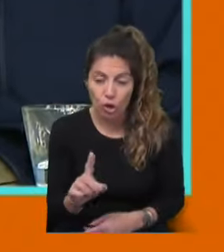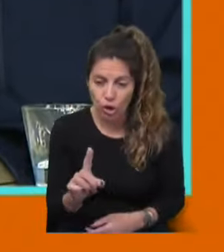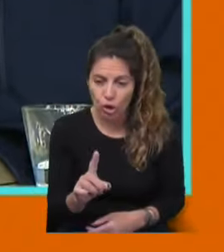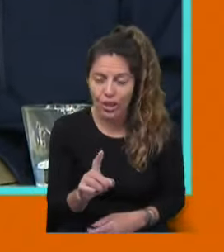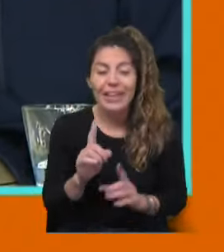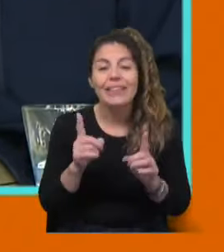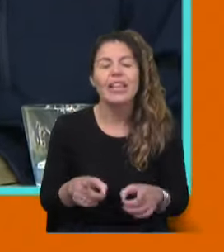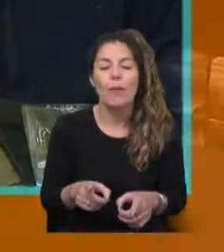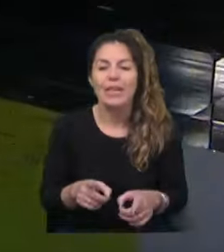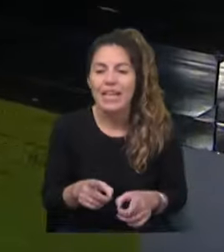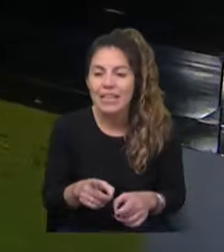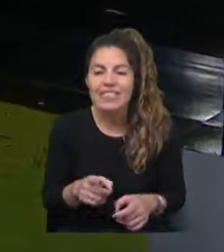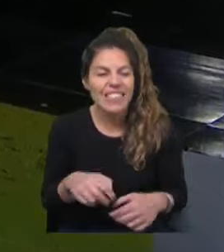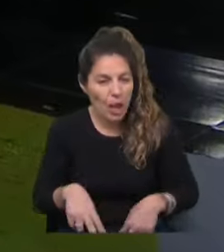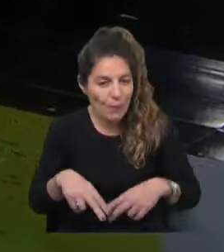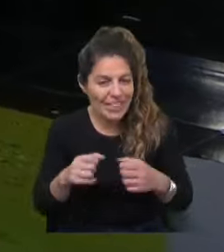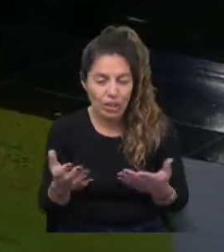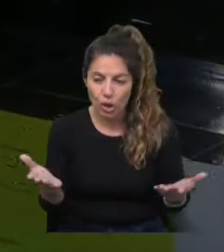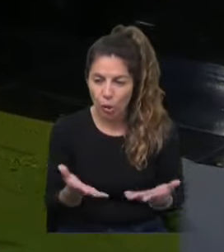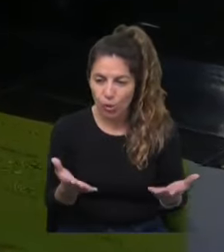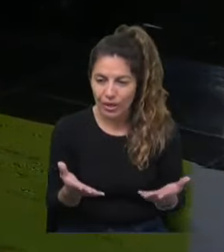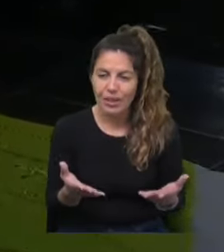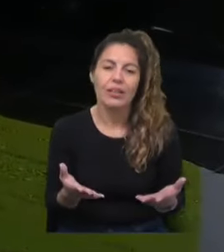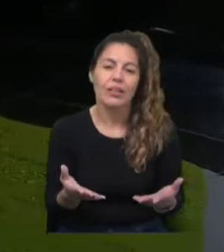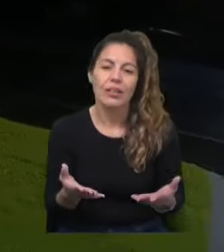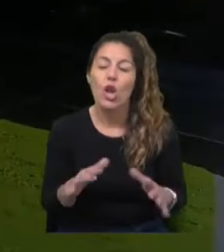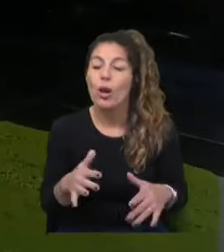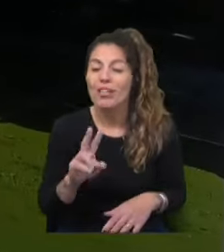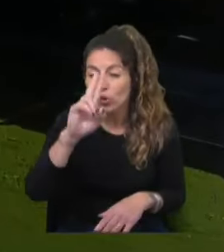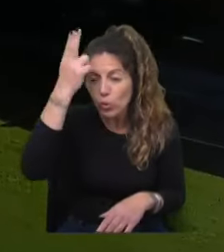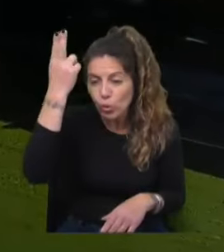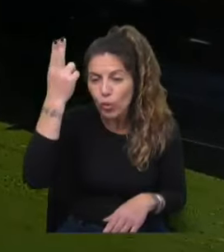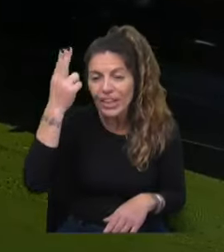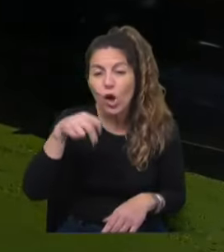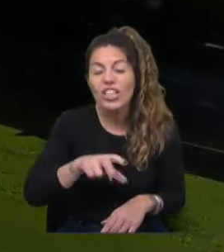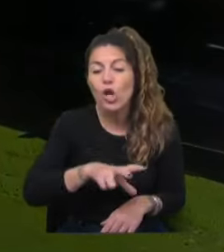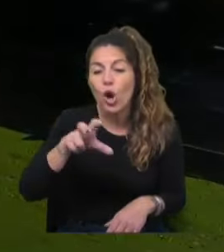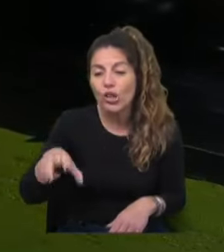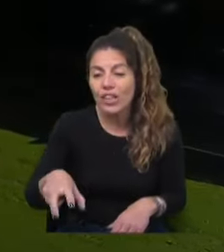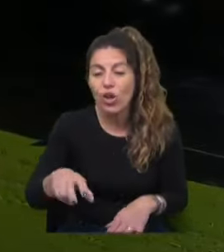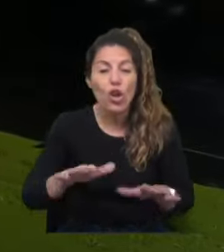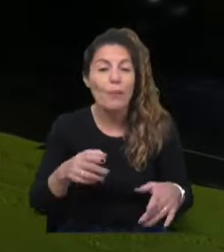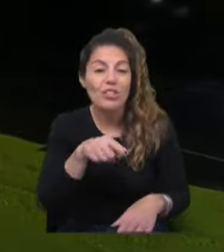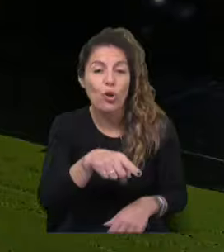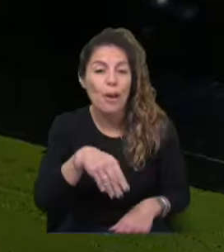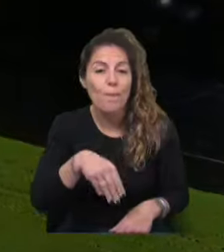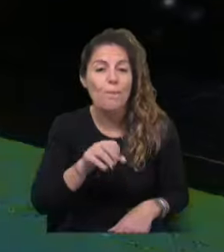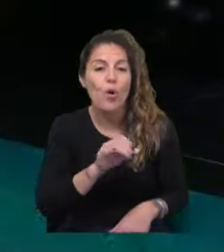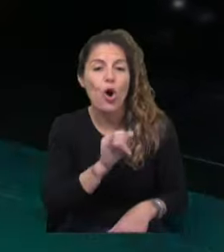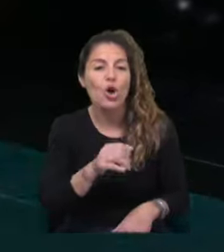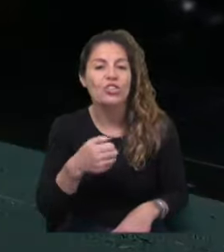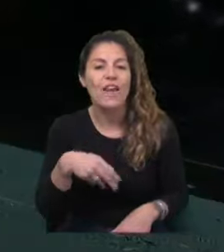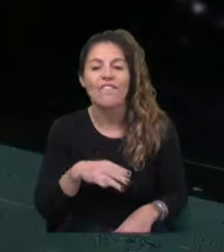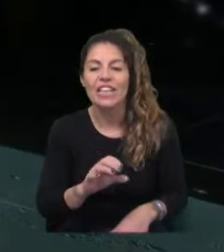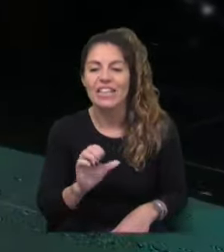y también porque se está investigando lo que pasó en Uruguay con esos contenedores y lo que pasó en Mozambique, ¿no? ¿Y